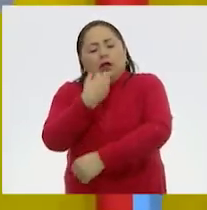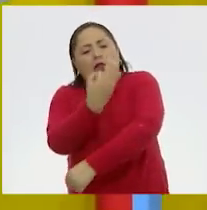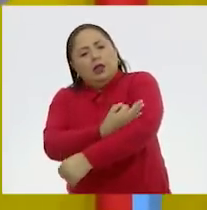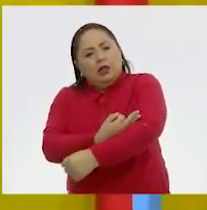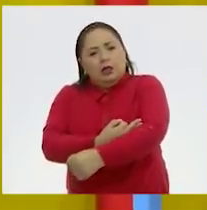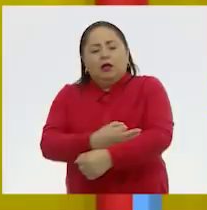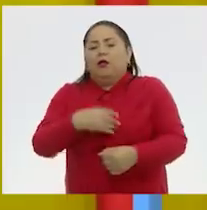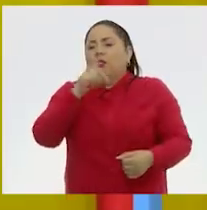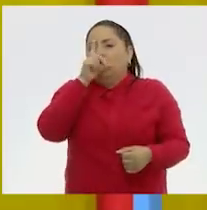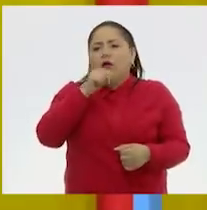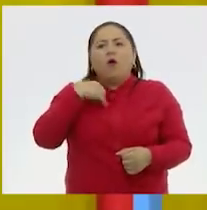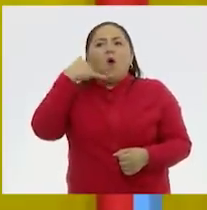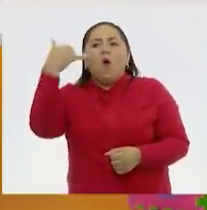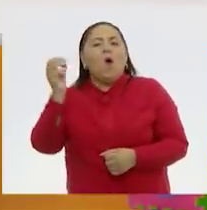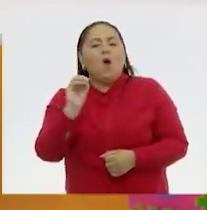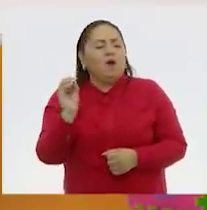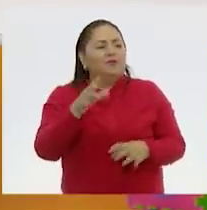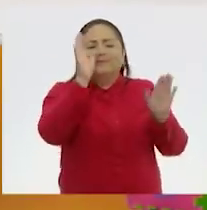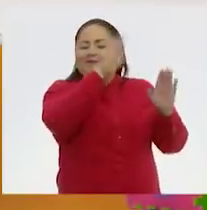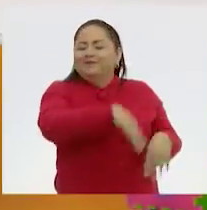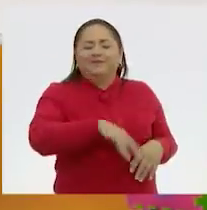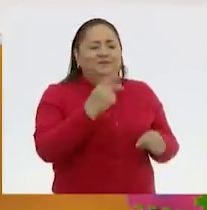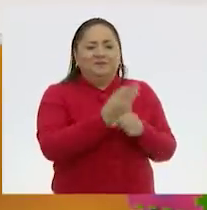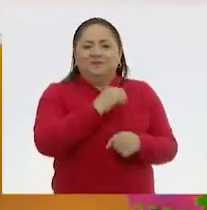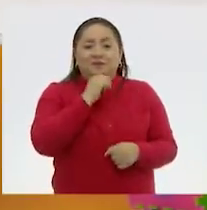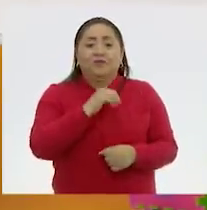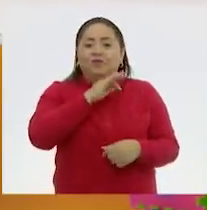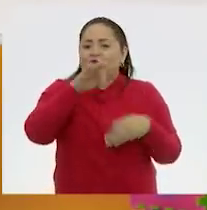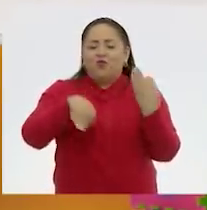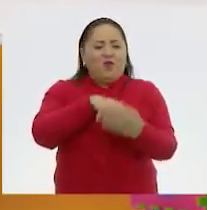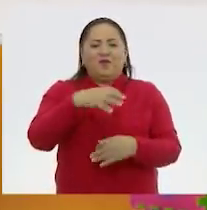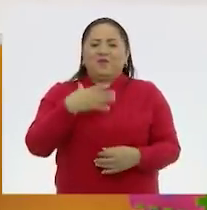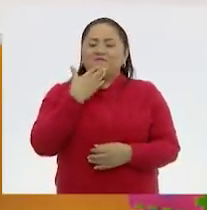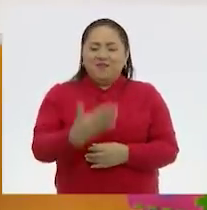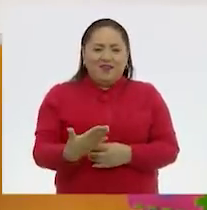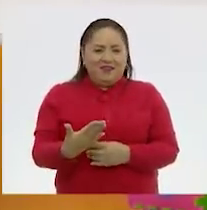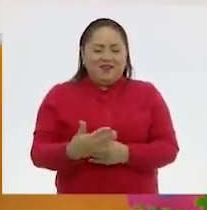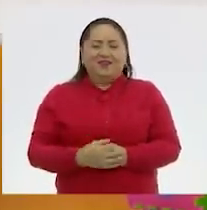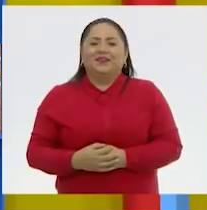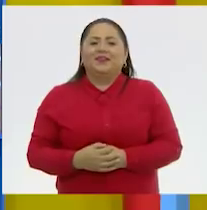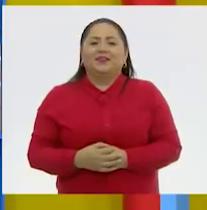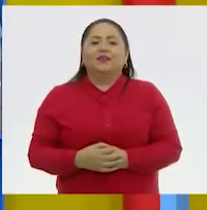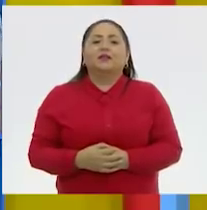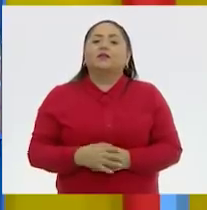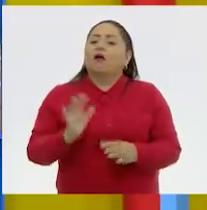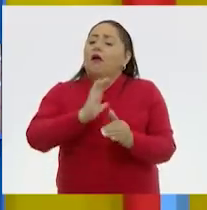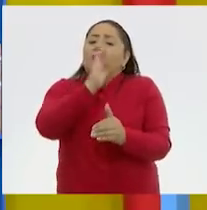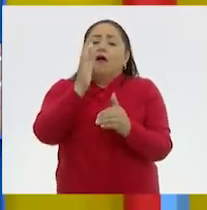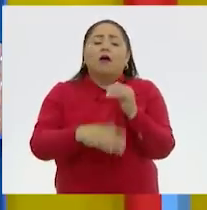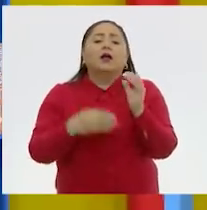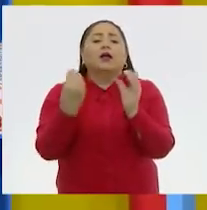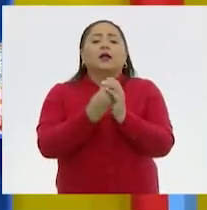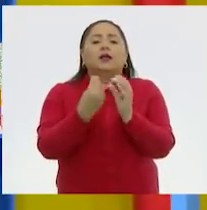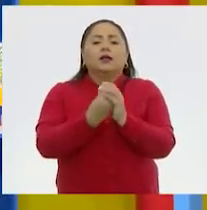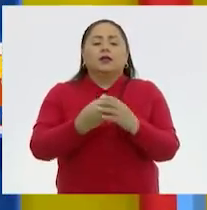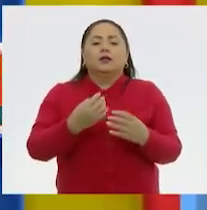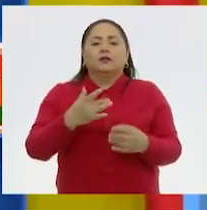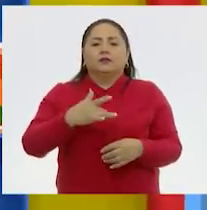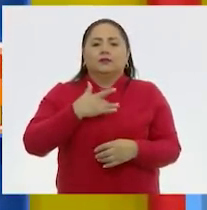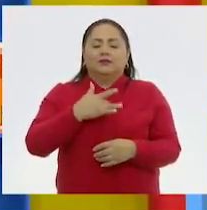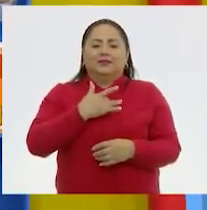tarde y no haber podido hablarte. Ni hablar. Todos bien. Todos bien. Hemos terminado con nuestra clase de